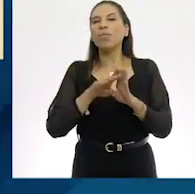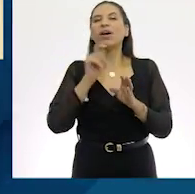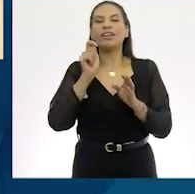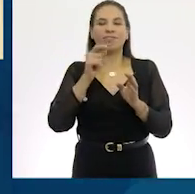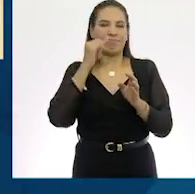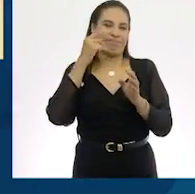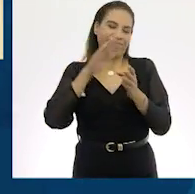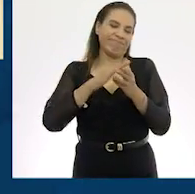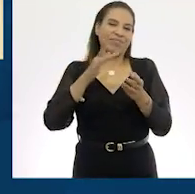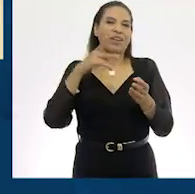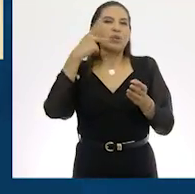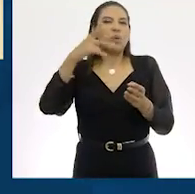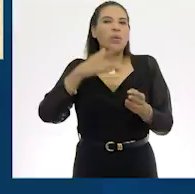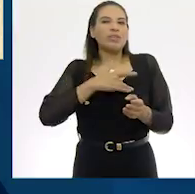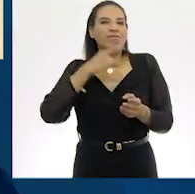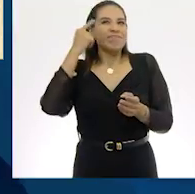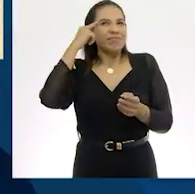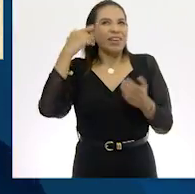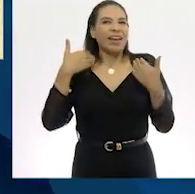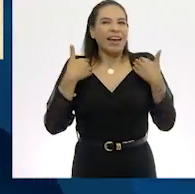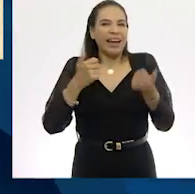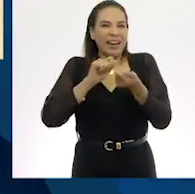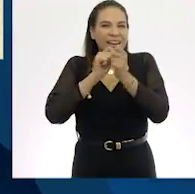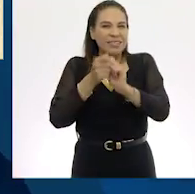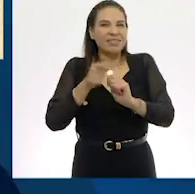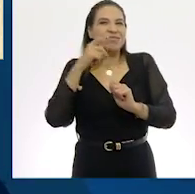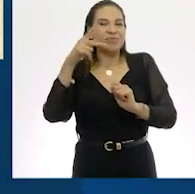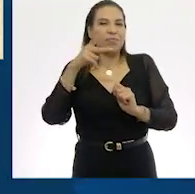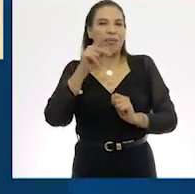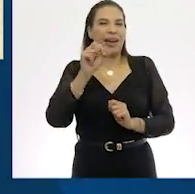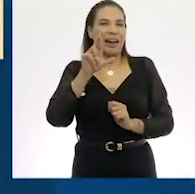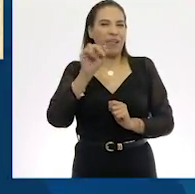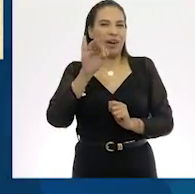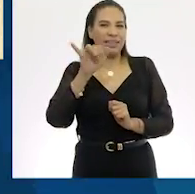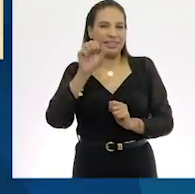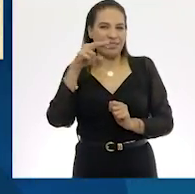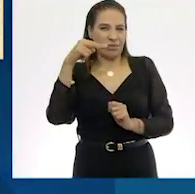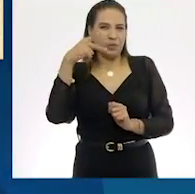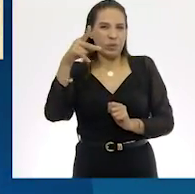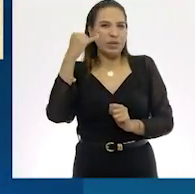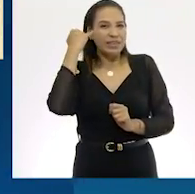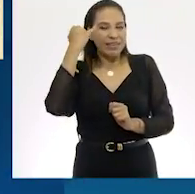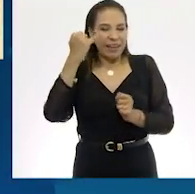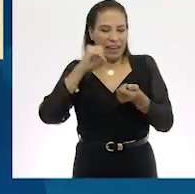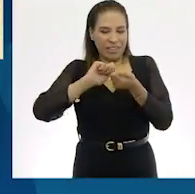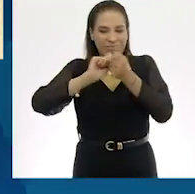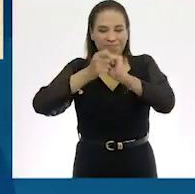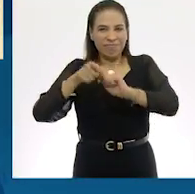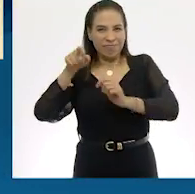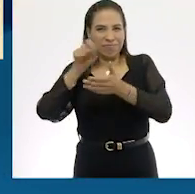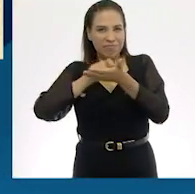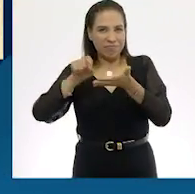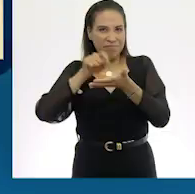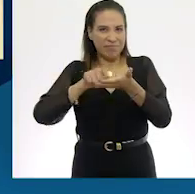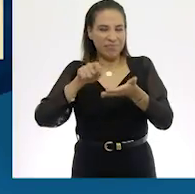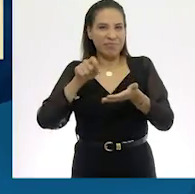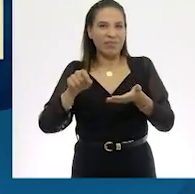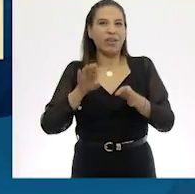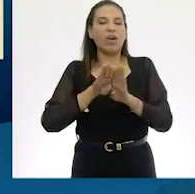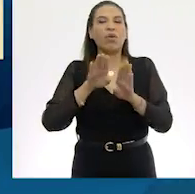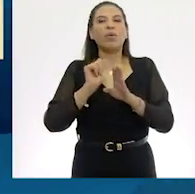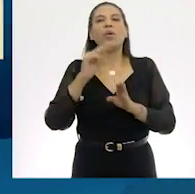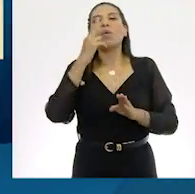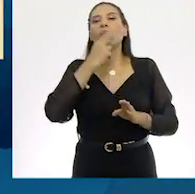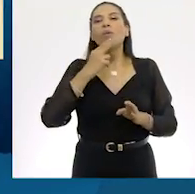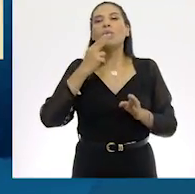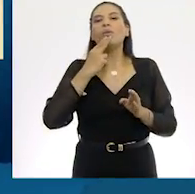paráfrasis. La paráfrasis es una palabra que proviene del latín, paráfrasis. La característica fundamental de la paráfrasis es el uso del